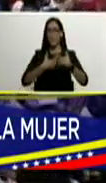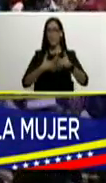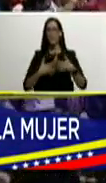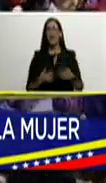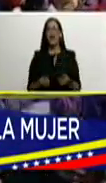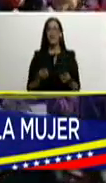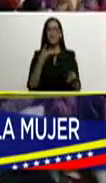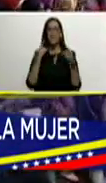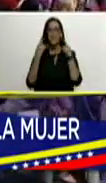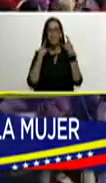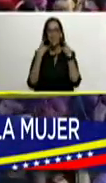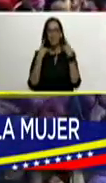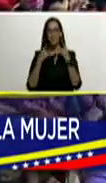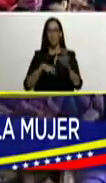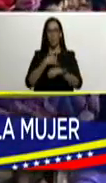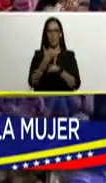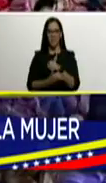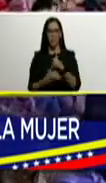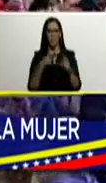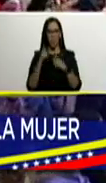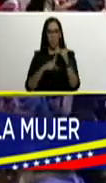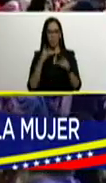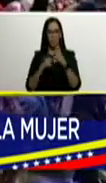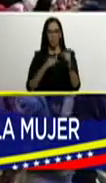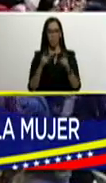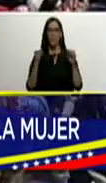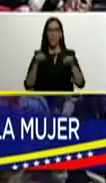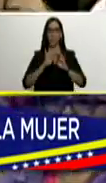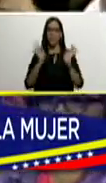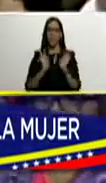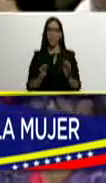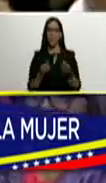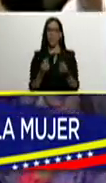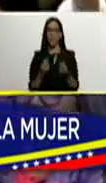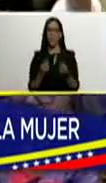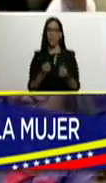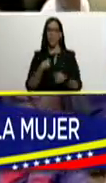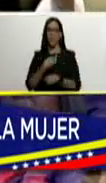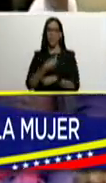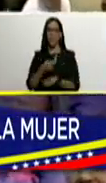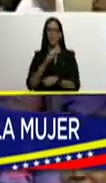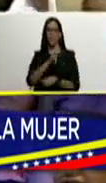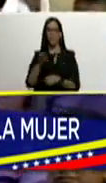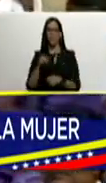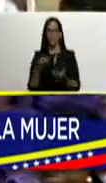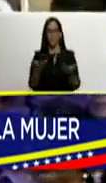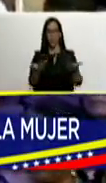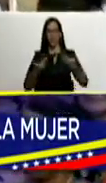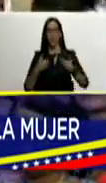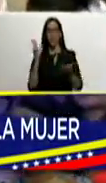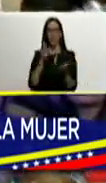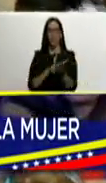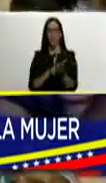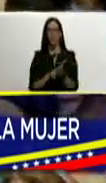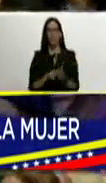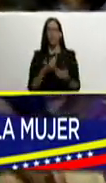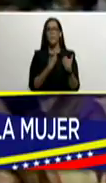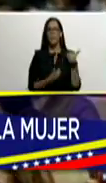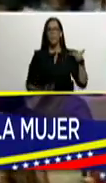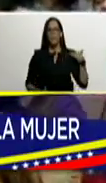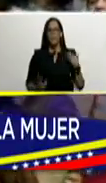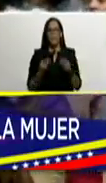se activen con estos proyectos productivos y este mecanismo de financiamiento que usted nos acaba de aprobar. Así que,